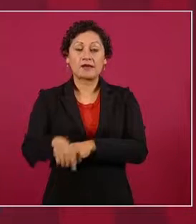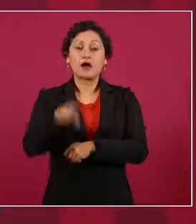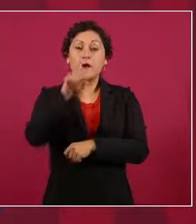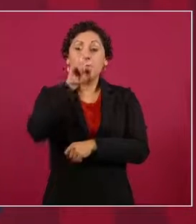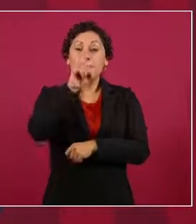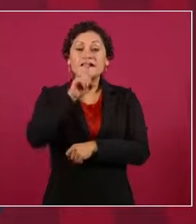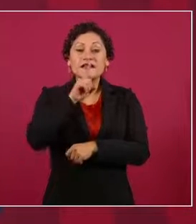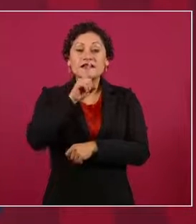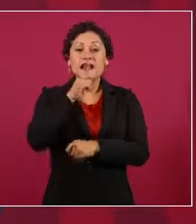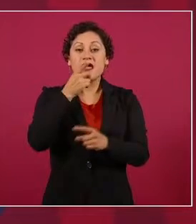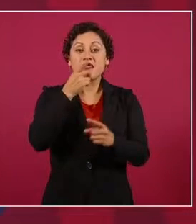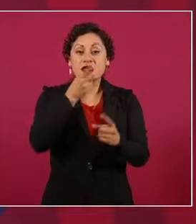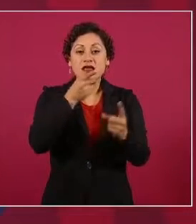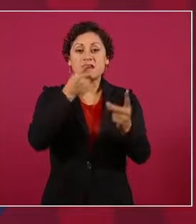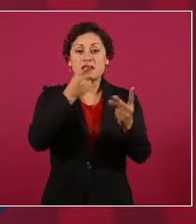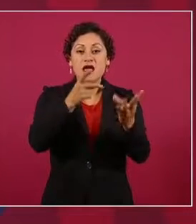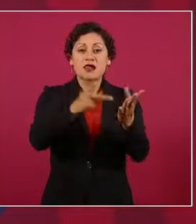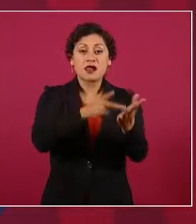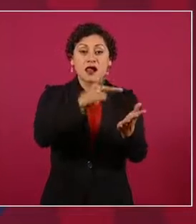verdad.